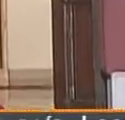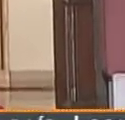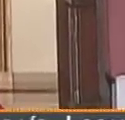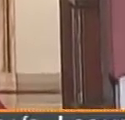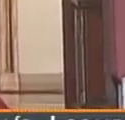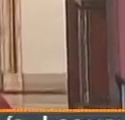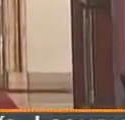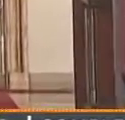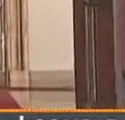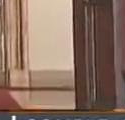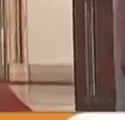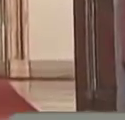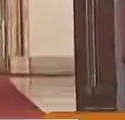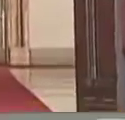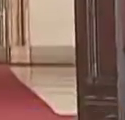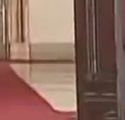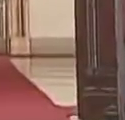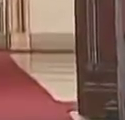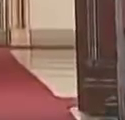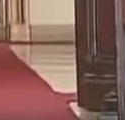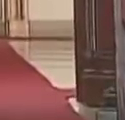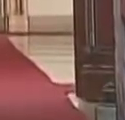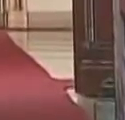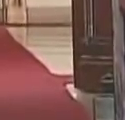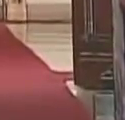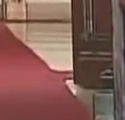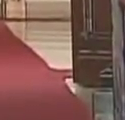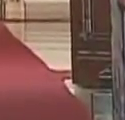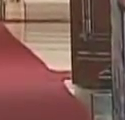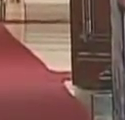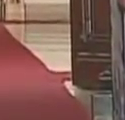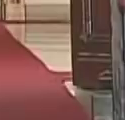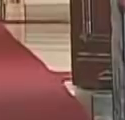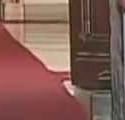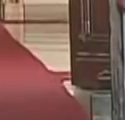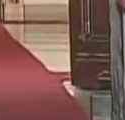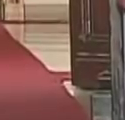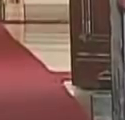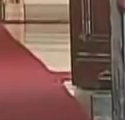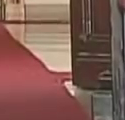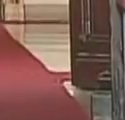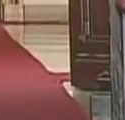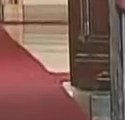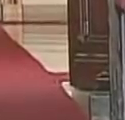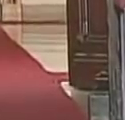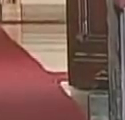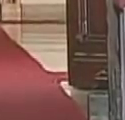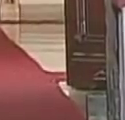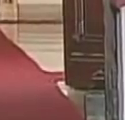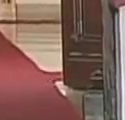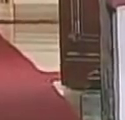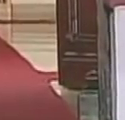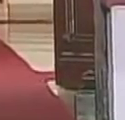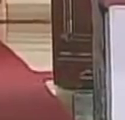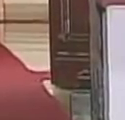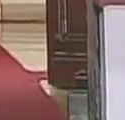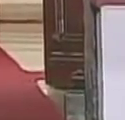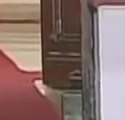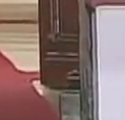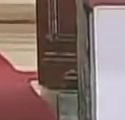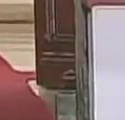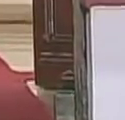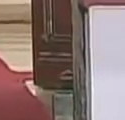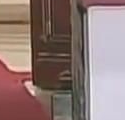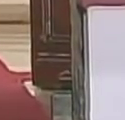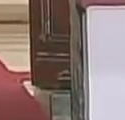preciso momento vemos en pantalla al vicepresidente para el área económica, Tarek El Aissamit, para presentar el balance de la reunión del día de hoy. Informar a todo el pueblo